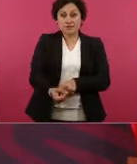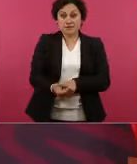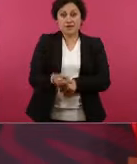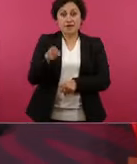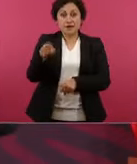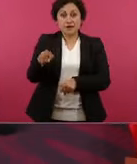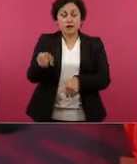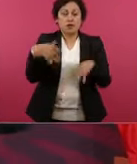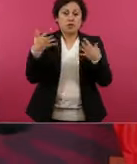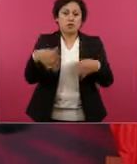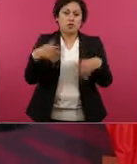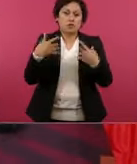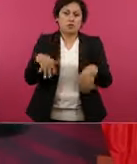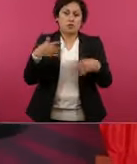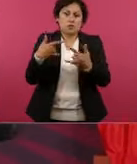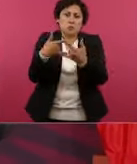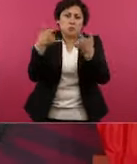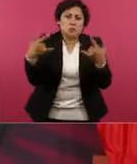y tenían a la gente ahí.